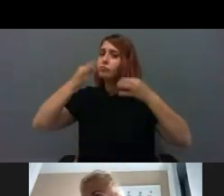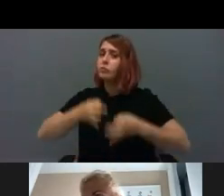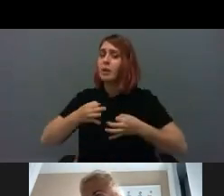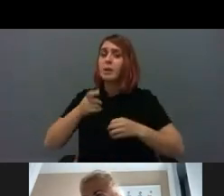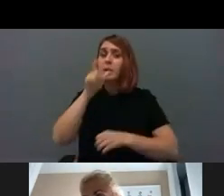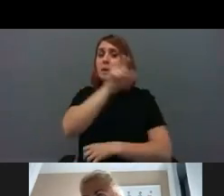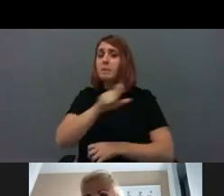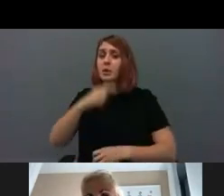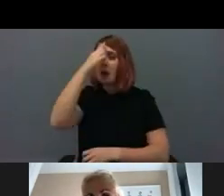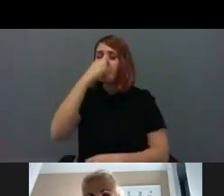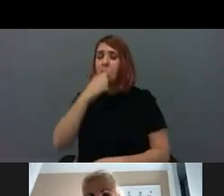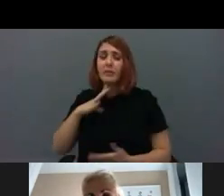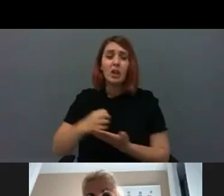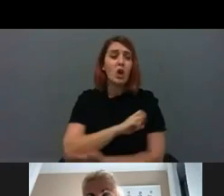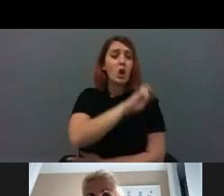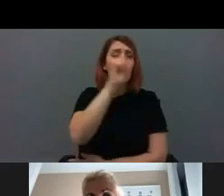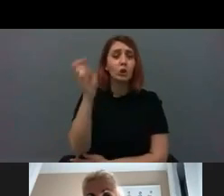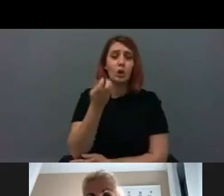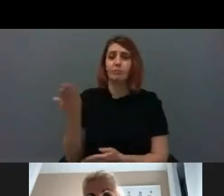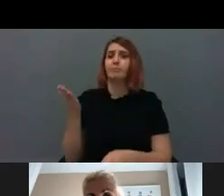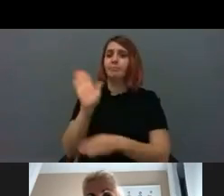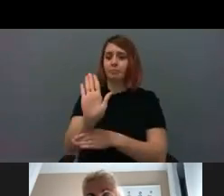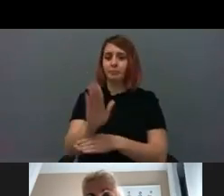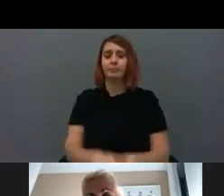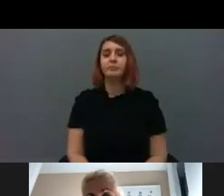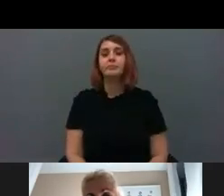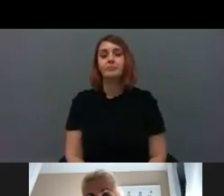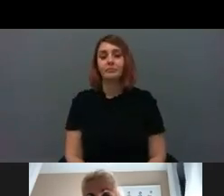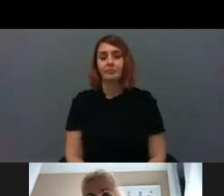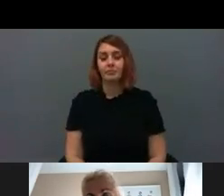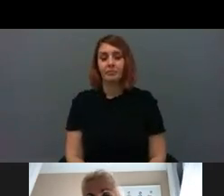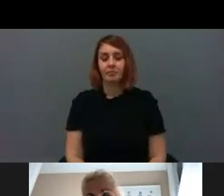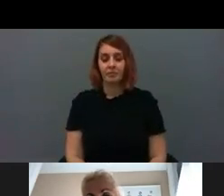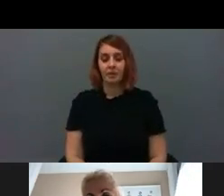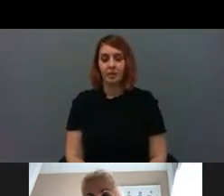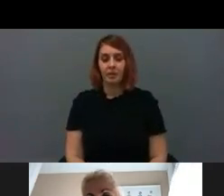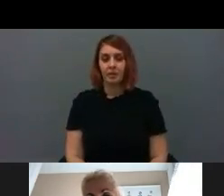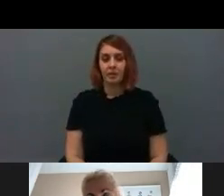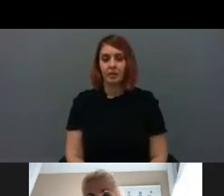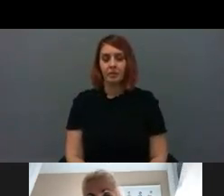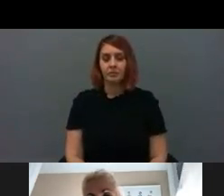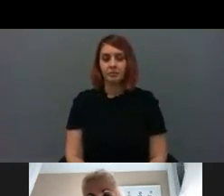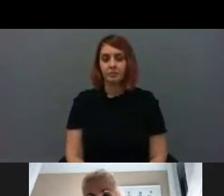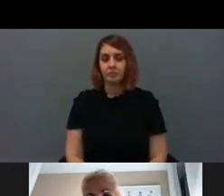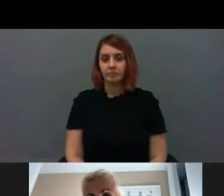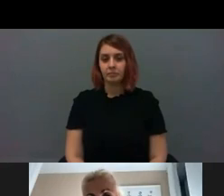a todos los perfiles y a todas las personas con parálisis cerebral. Ayer estuve